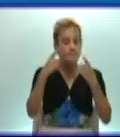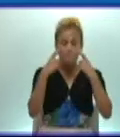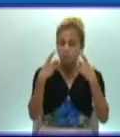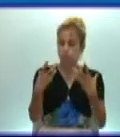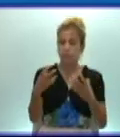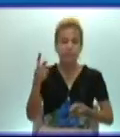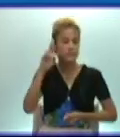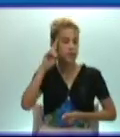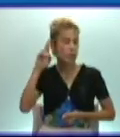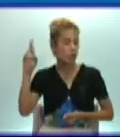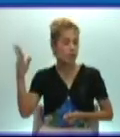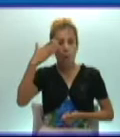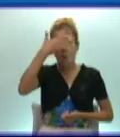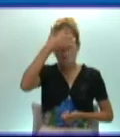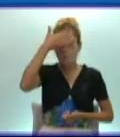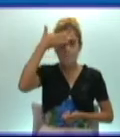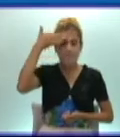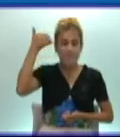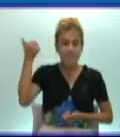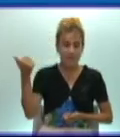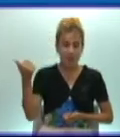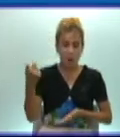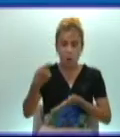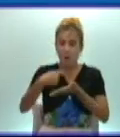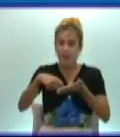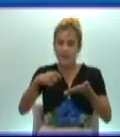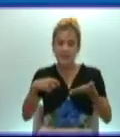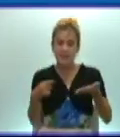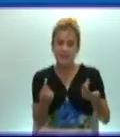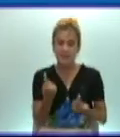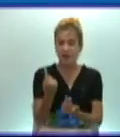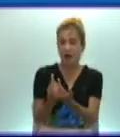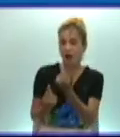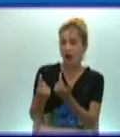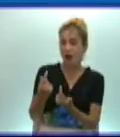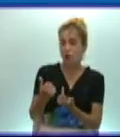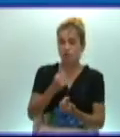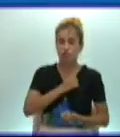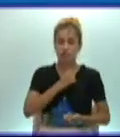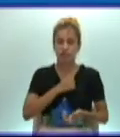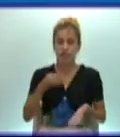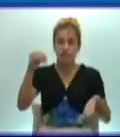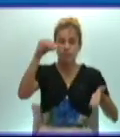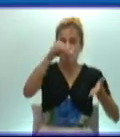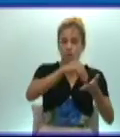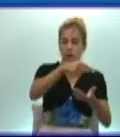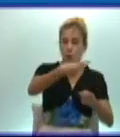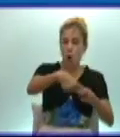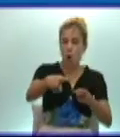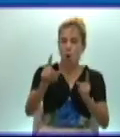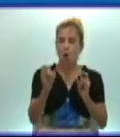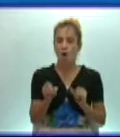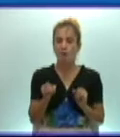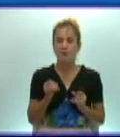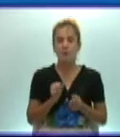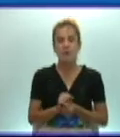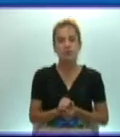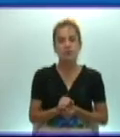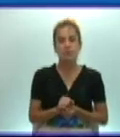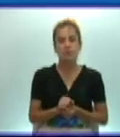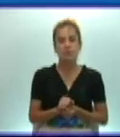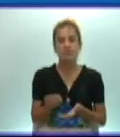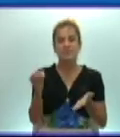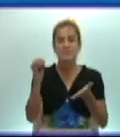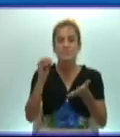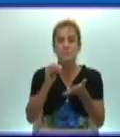cuando se ha olvidado escribir algo o se desea agregar alguna información adicional, se